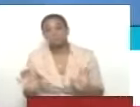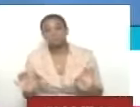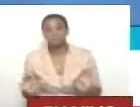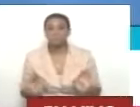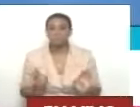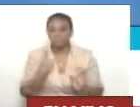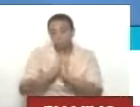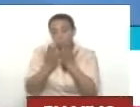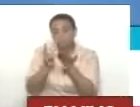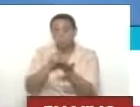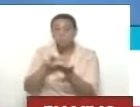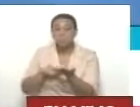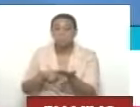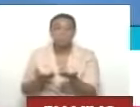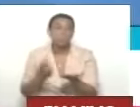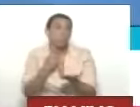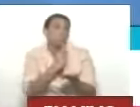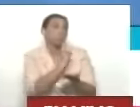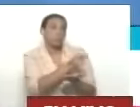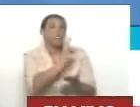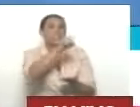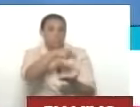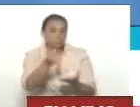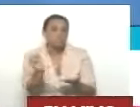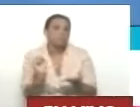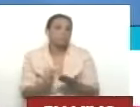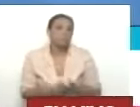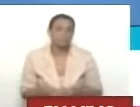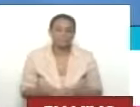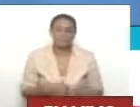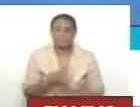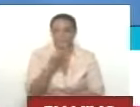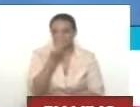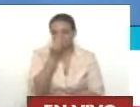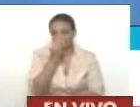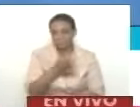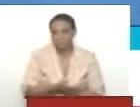Ya vi la agenda. Sí puedo.